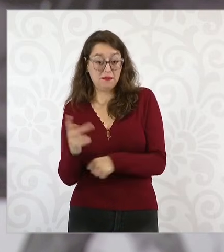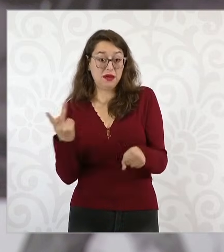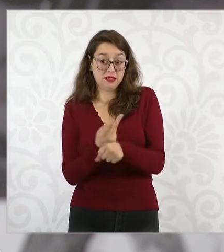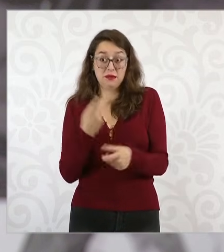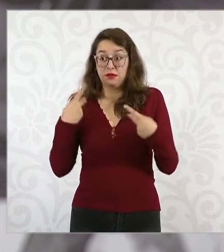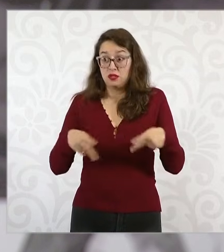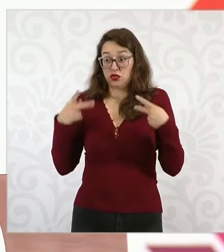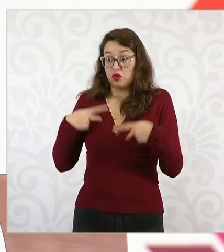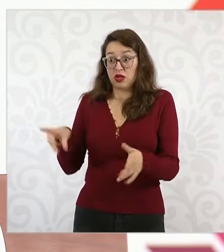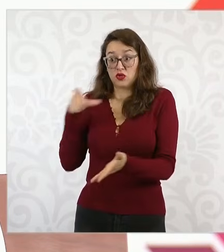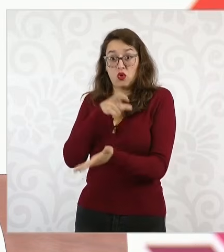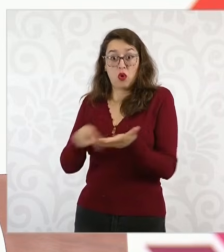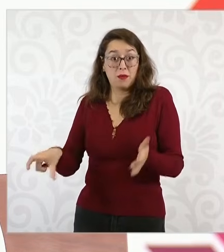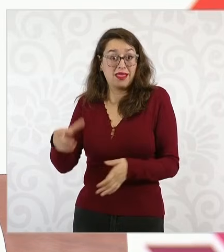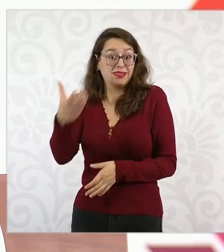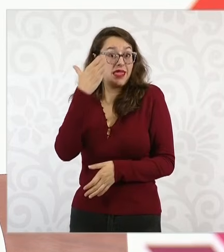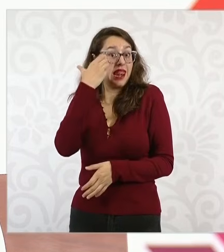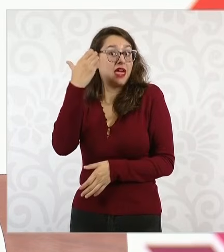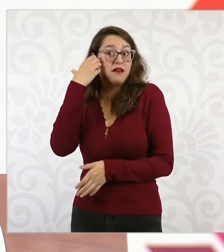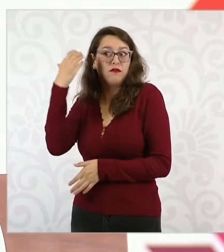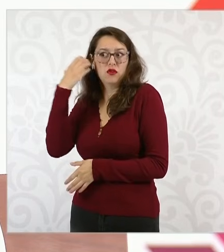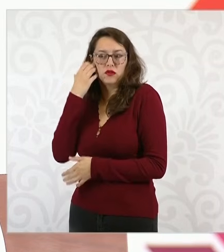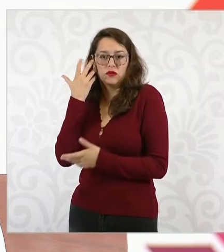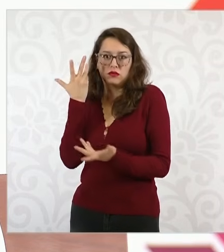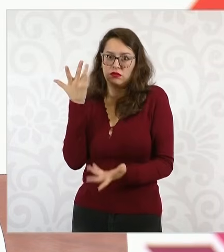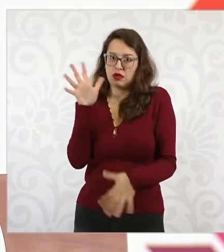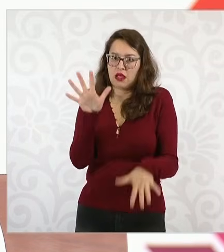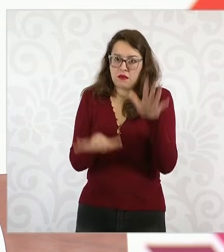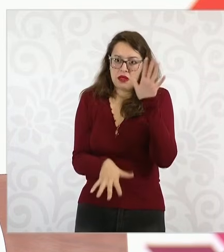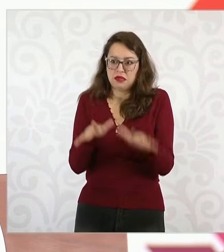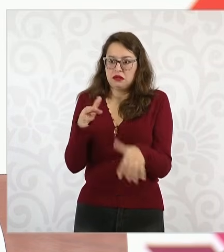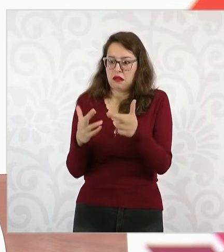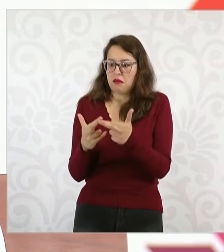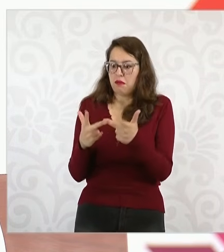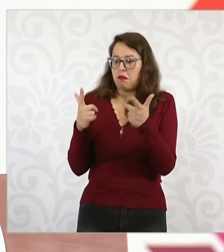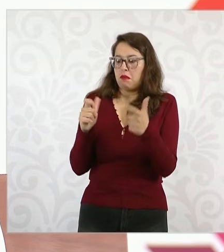estado trabajando a partir del caso que has planteado